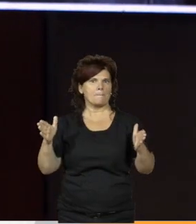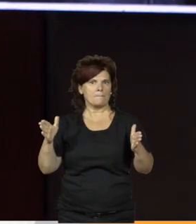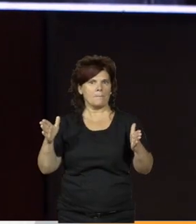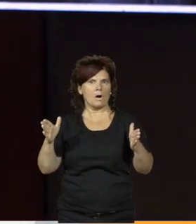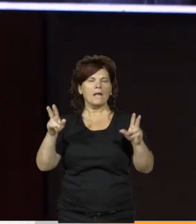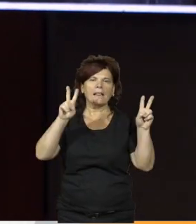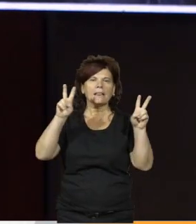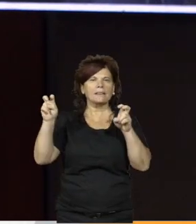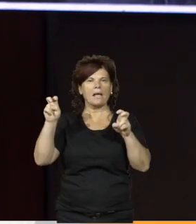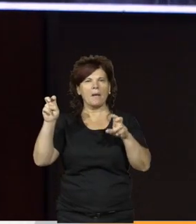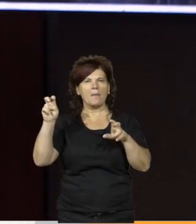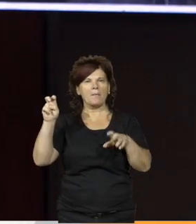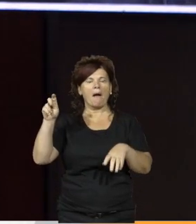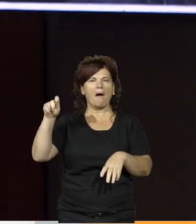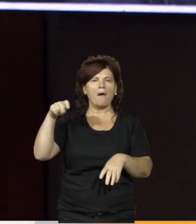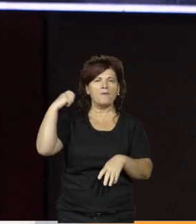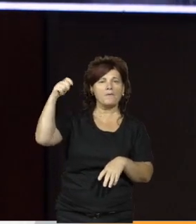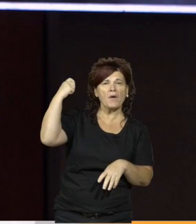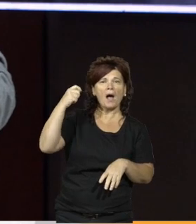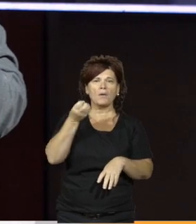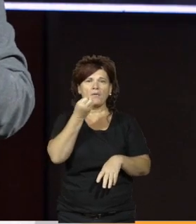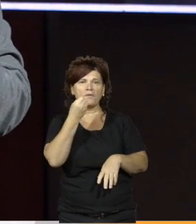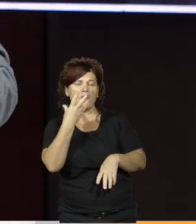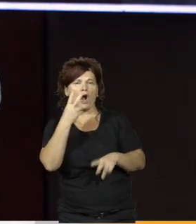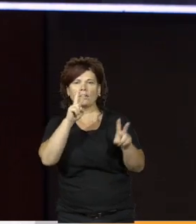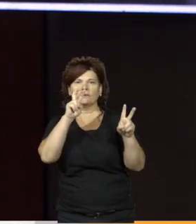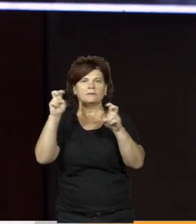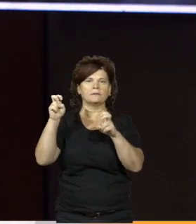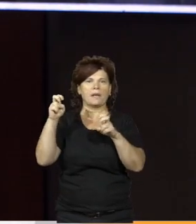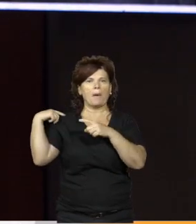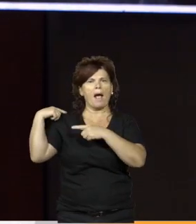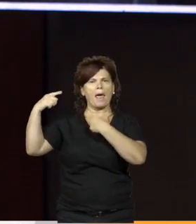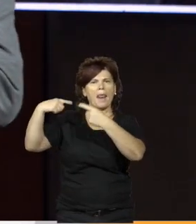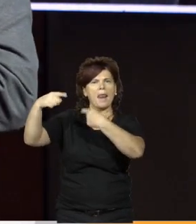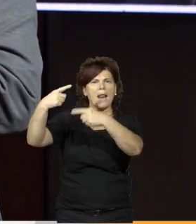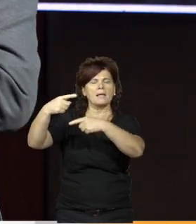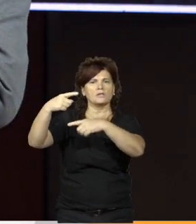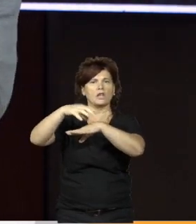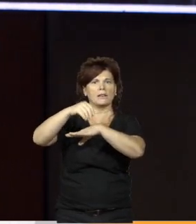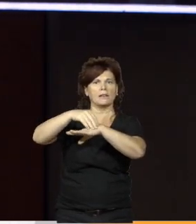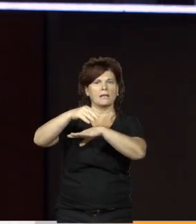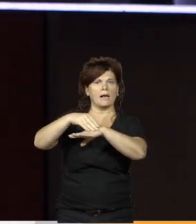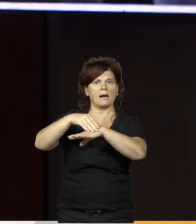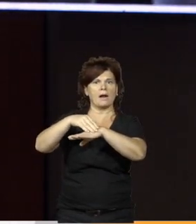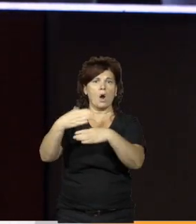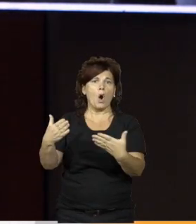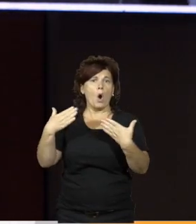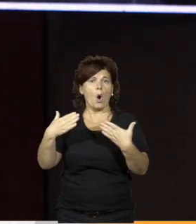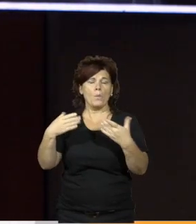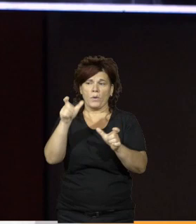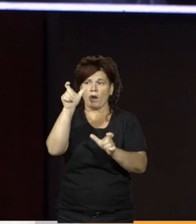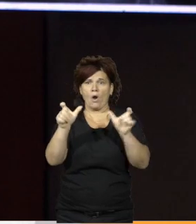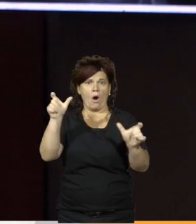bien el tema de fauna y flora es un tema viejísimo de la misma generación de la Tierra, pero evidentemente los